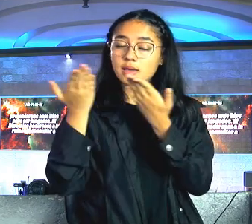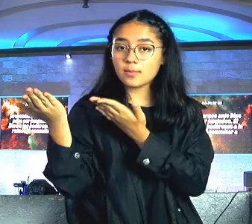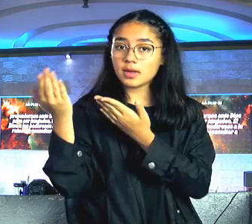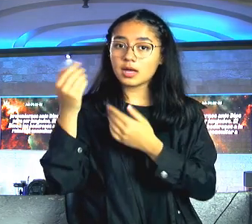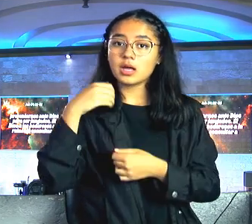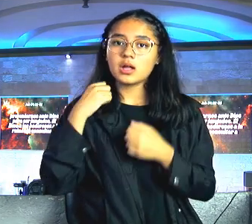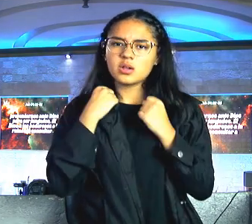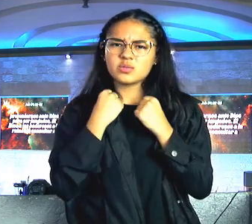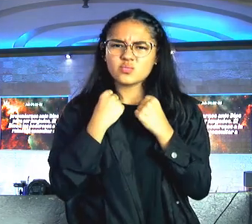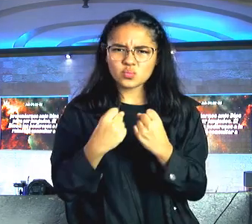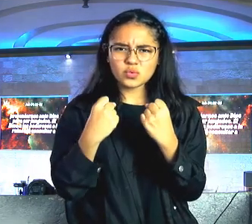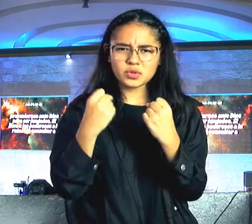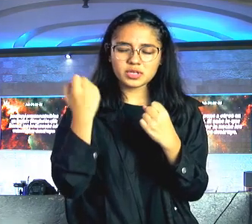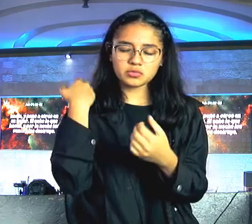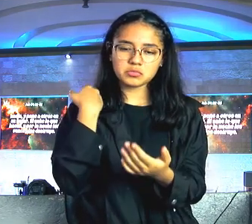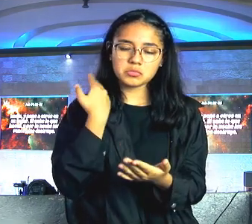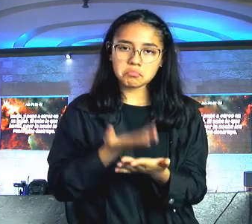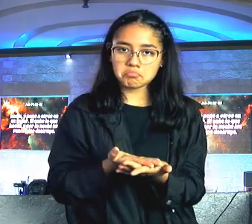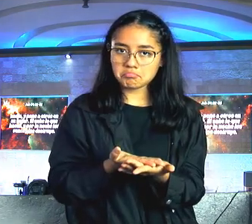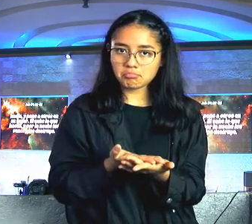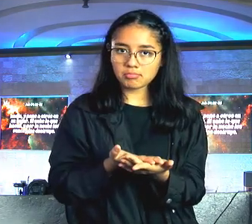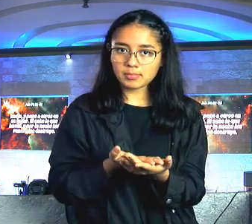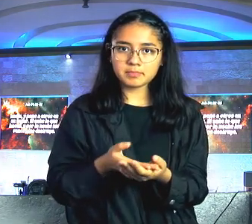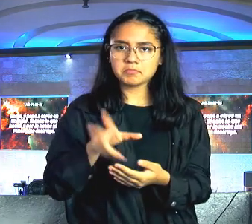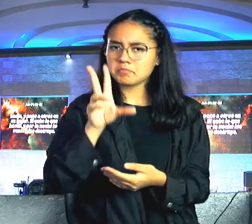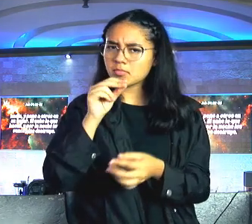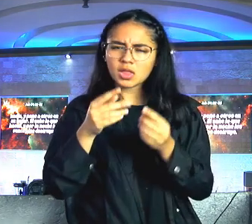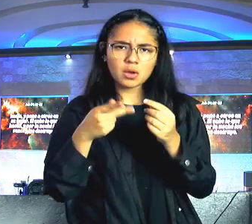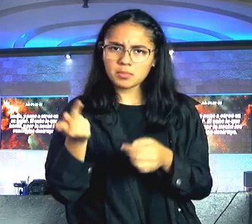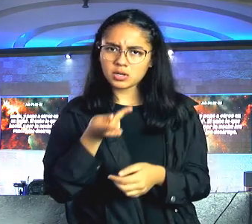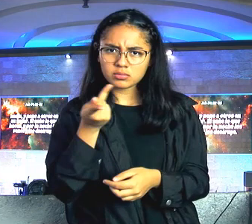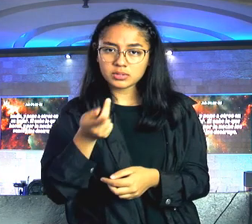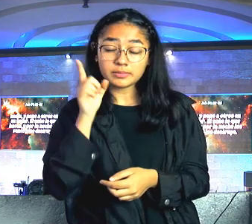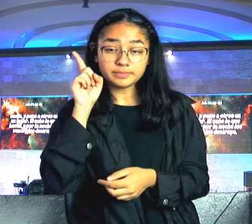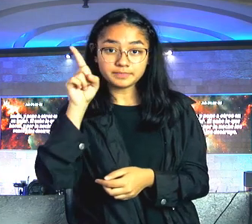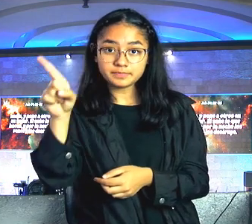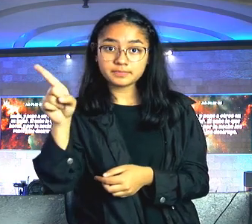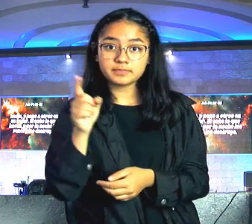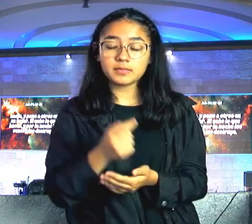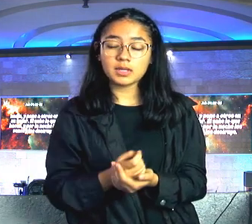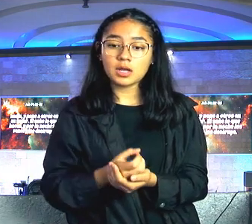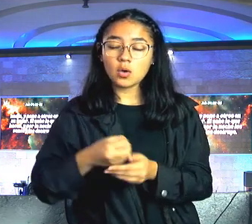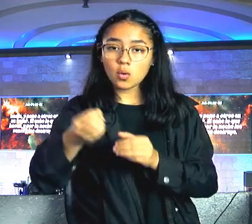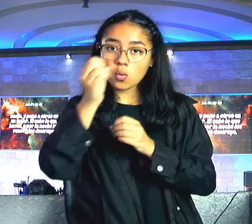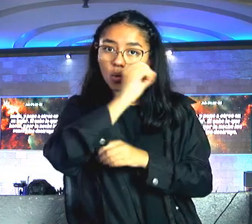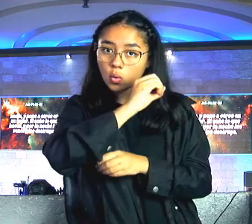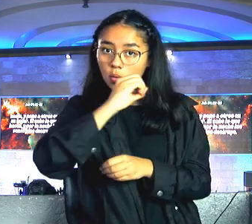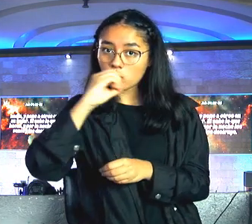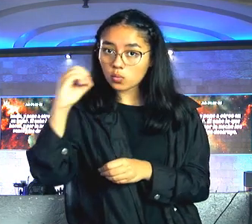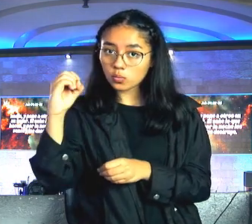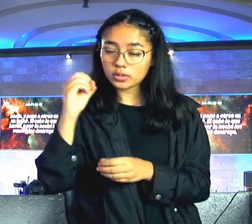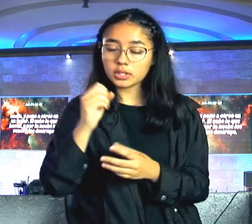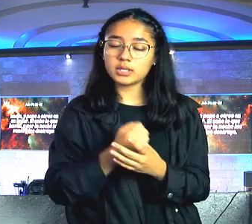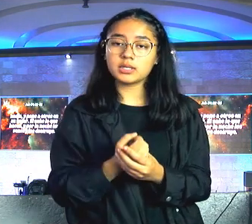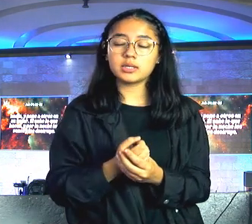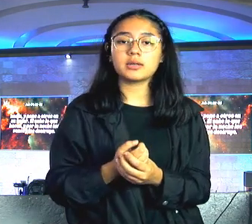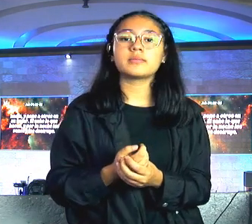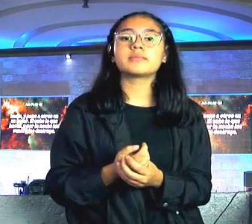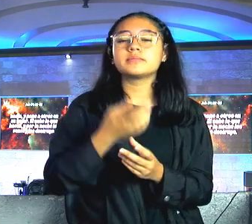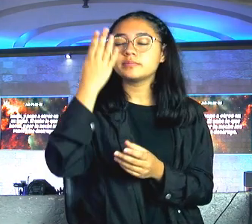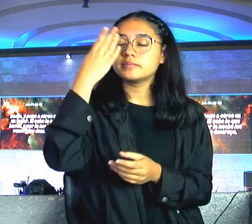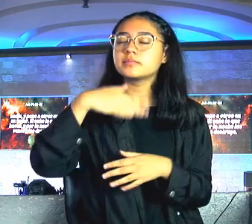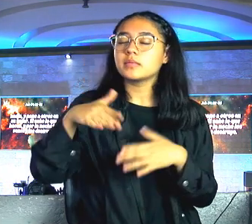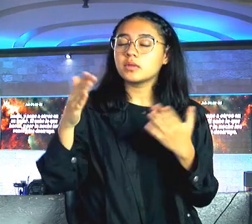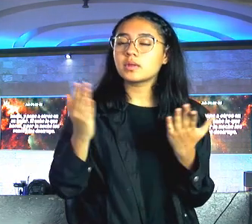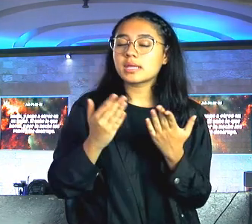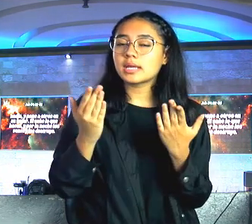a la ruina sin consultar a nadie y pone a otros en su lugar. Él sabe lo que hacen y por la noche los vence